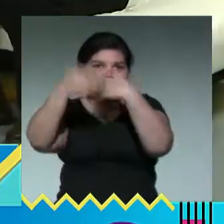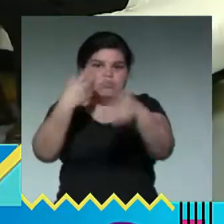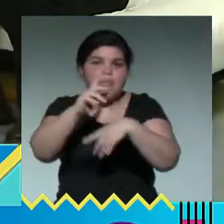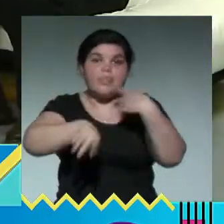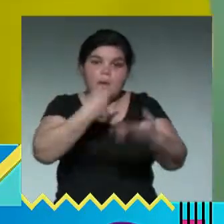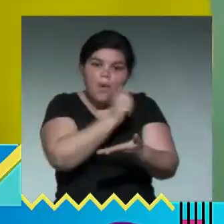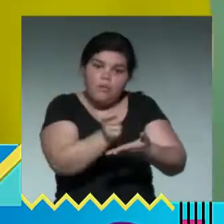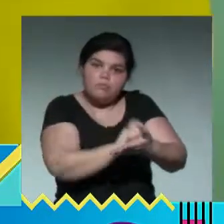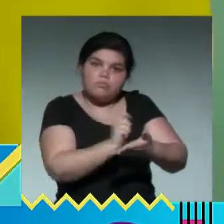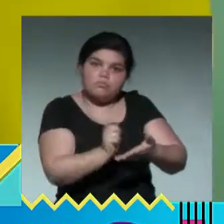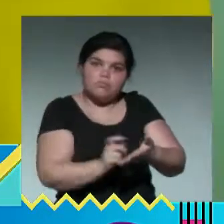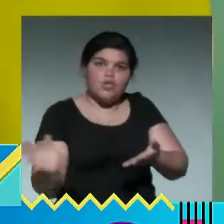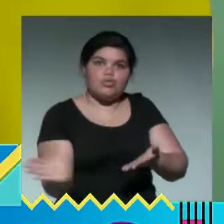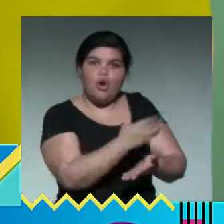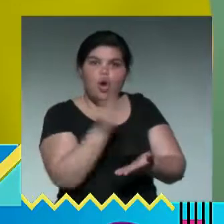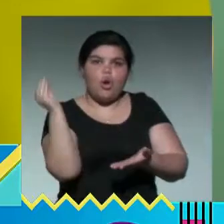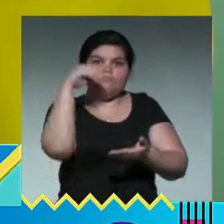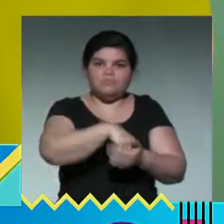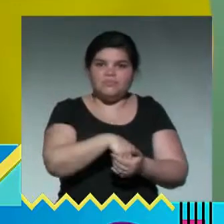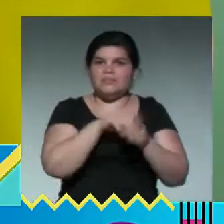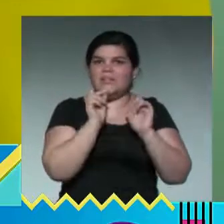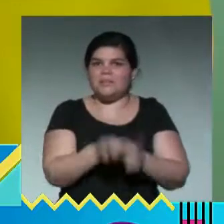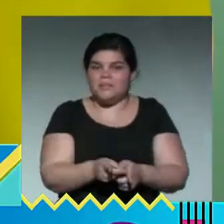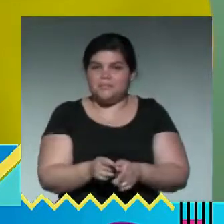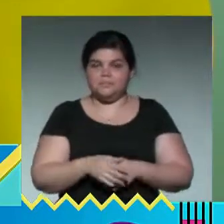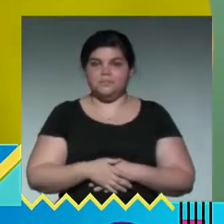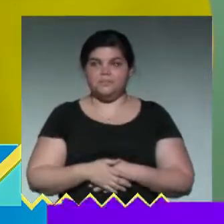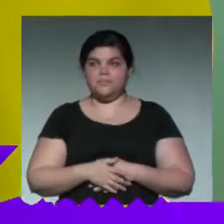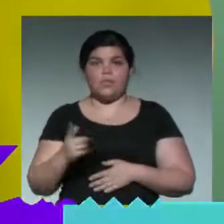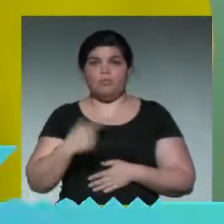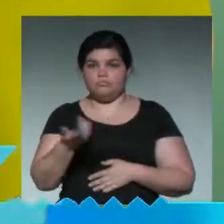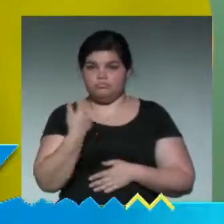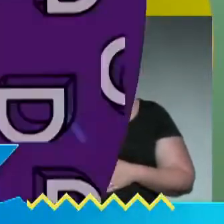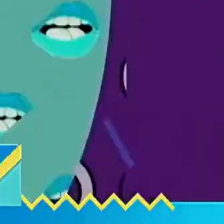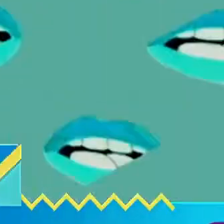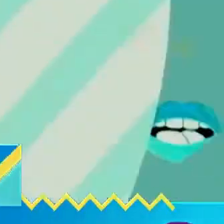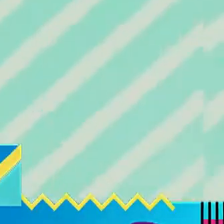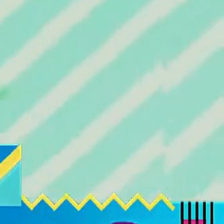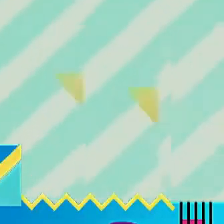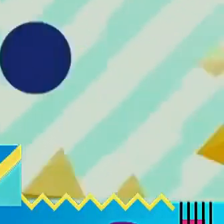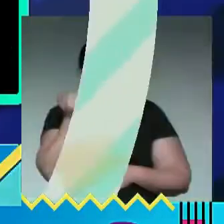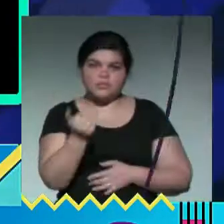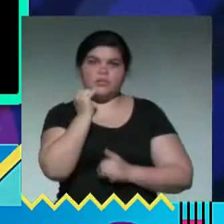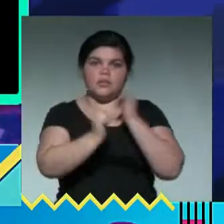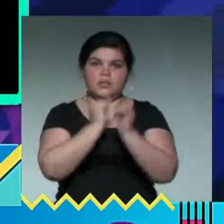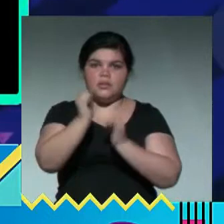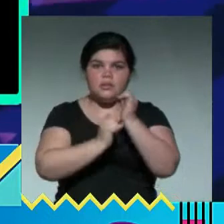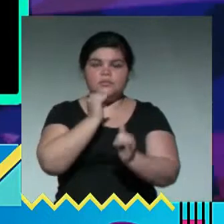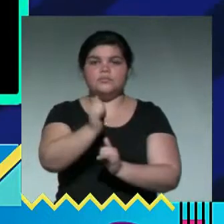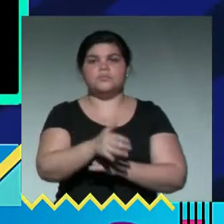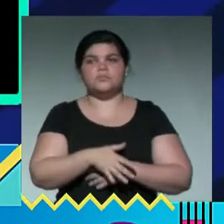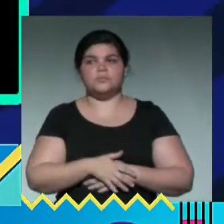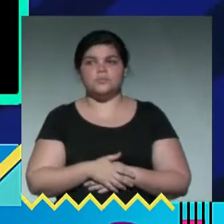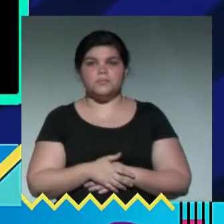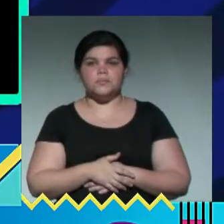ahí. Tenemos un relato donde pareciera que en esos momentos,